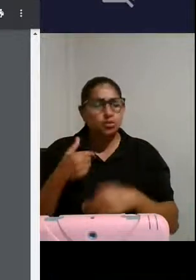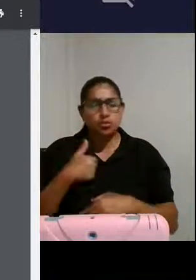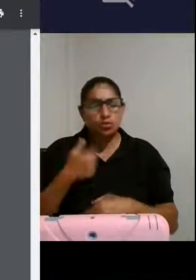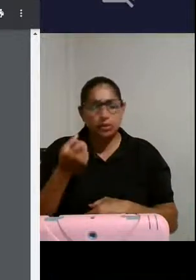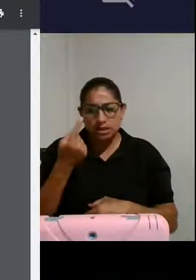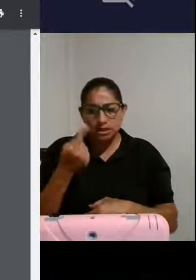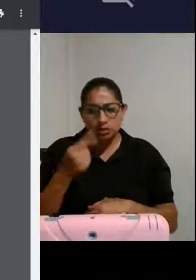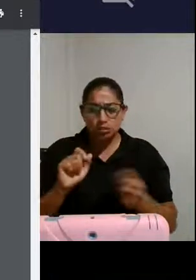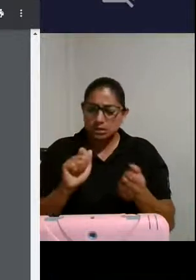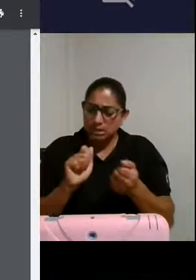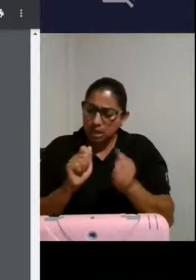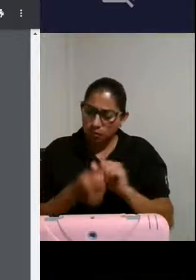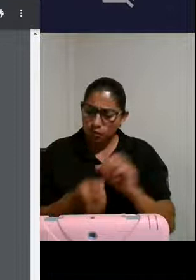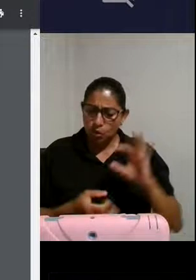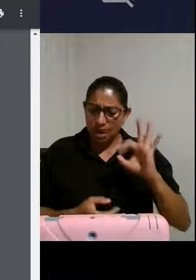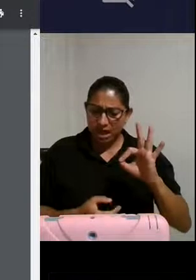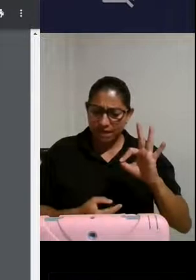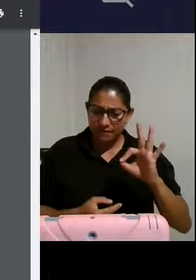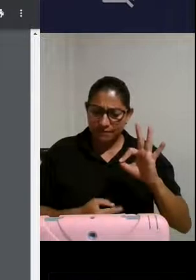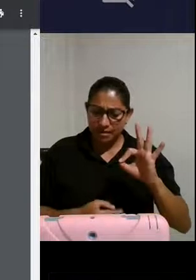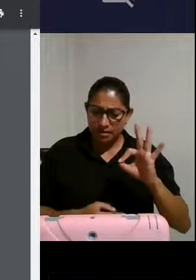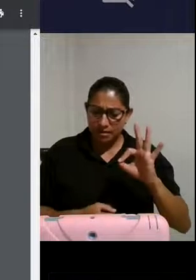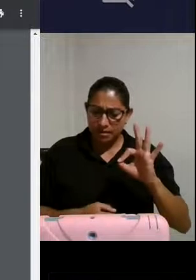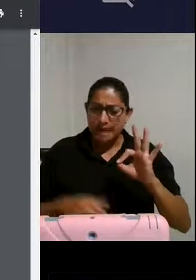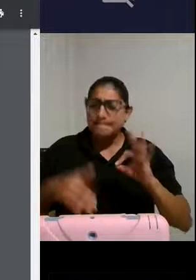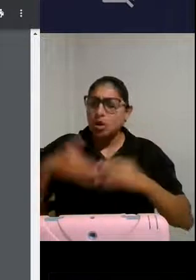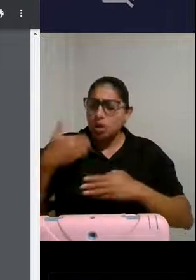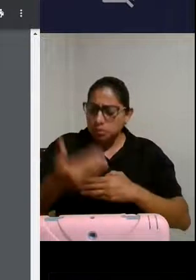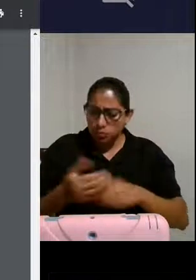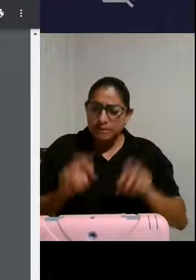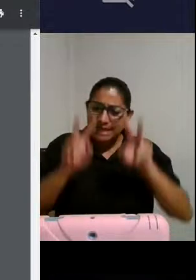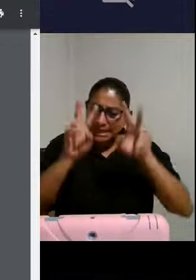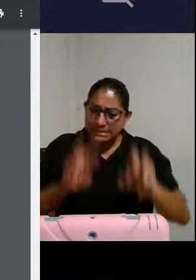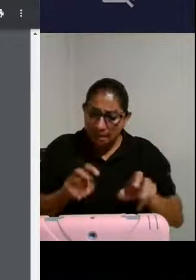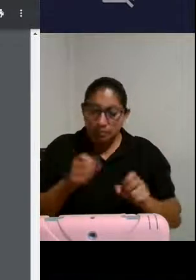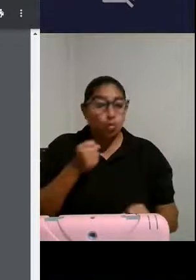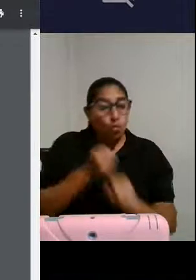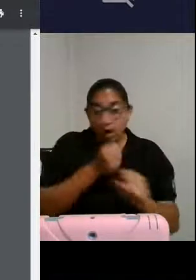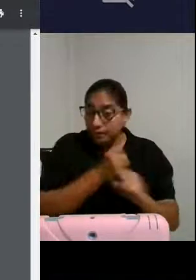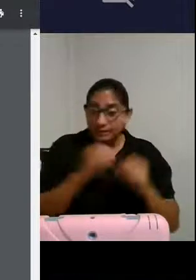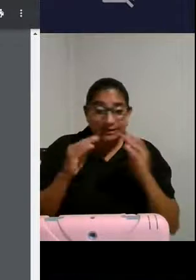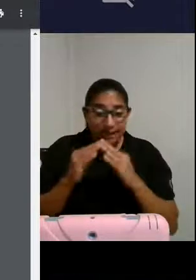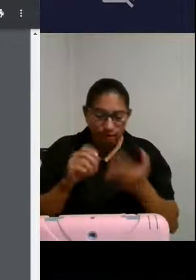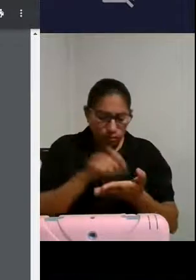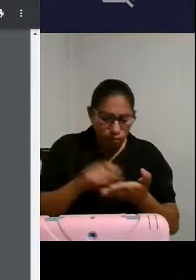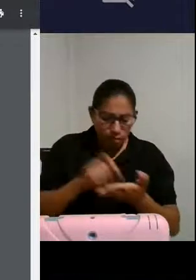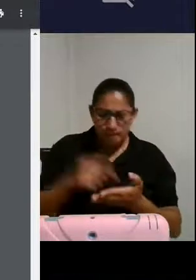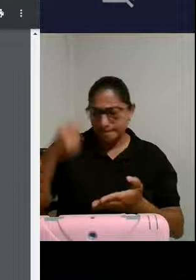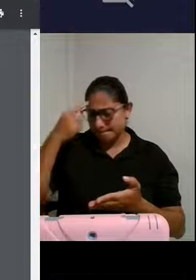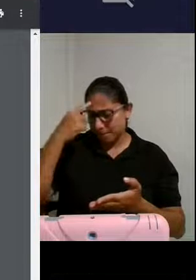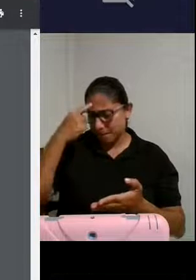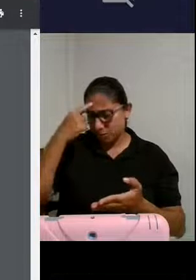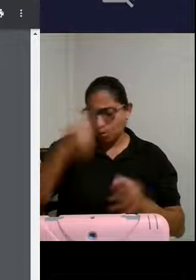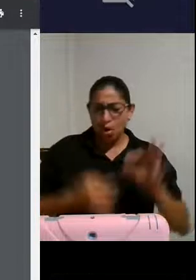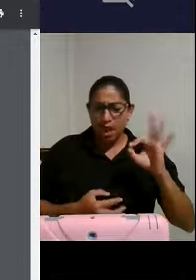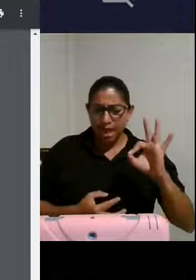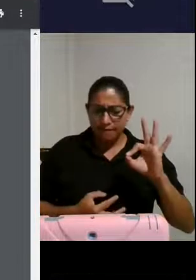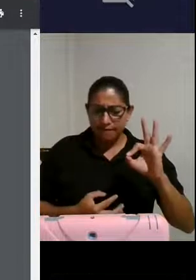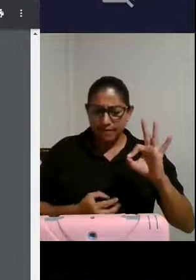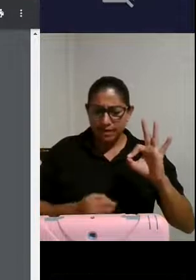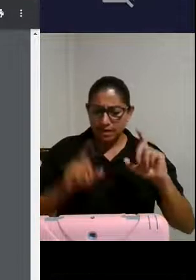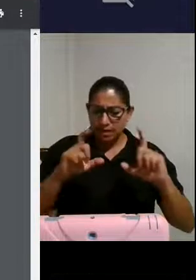saber es si cuando uno vaya a hacer el examen o la tarea, lo que sea, si primero yo tengo que poner ese F13